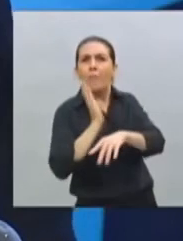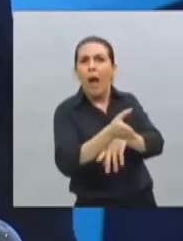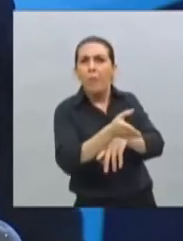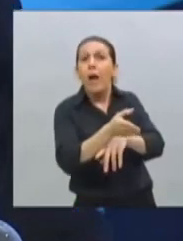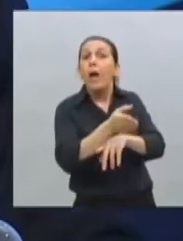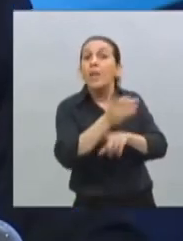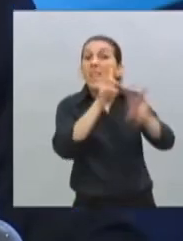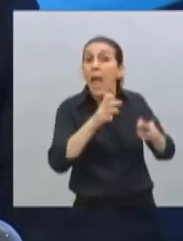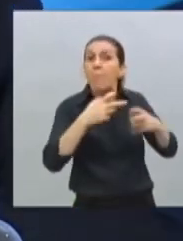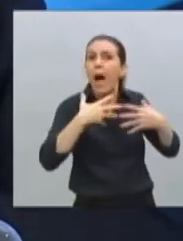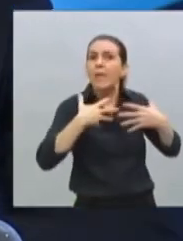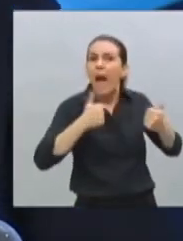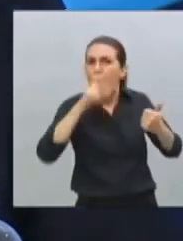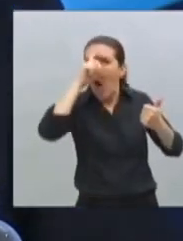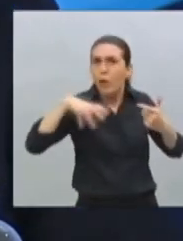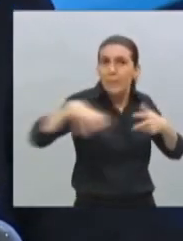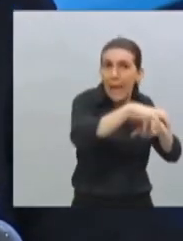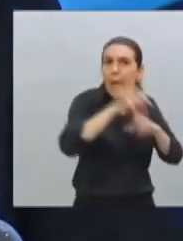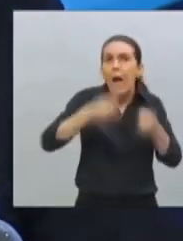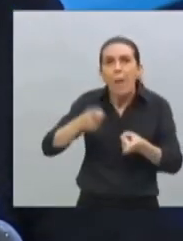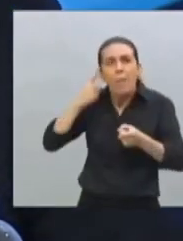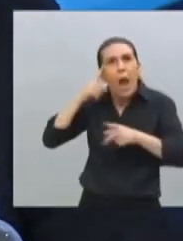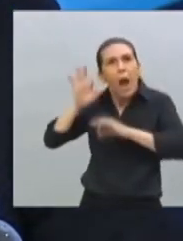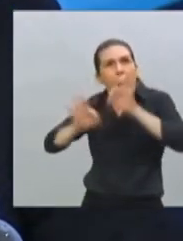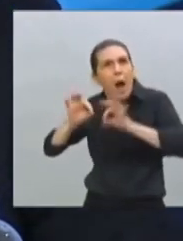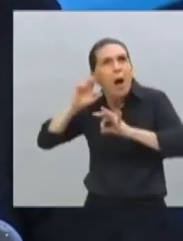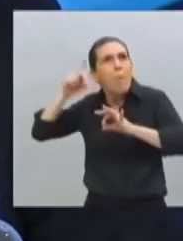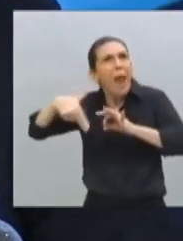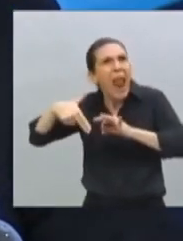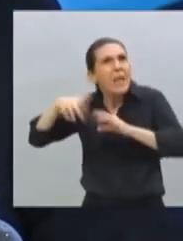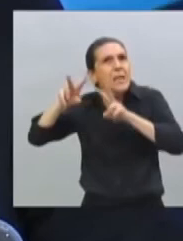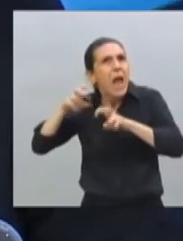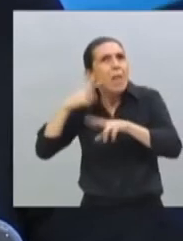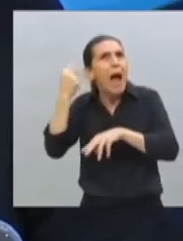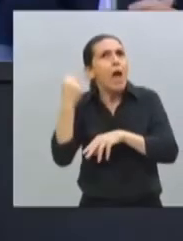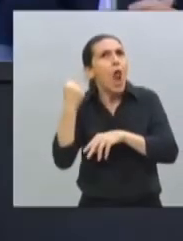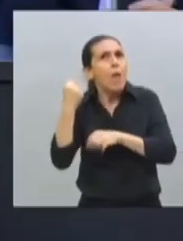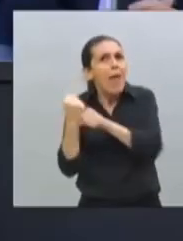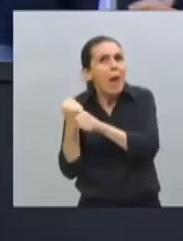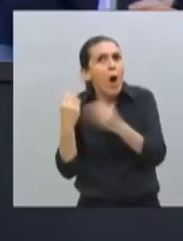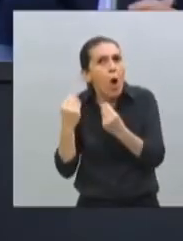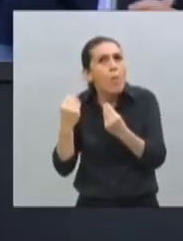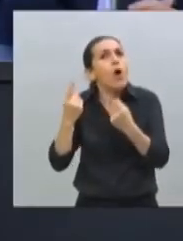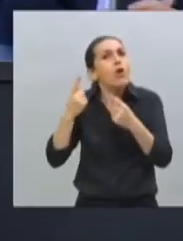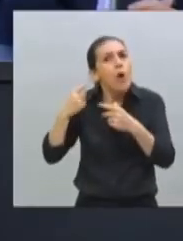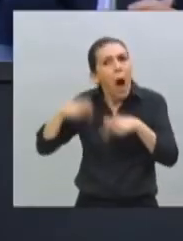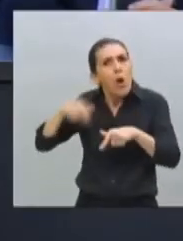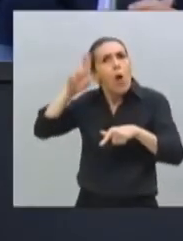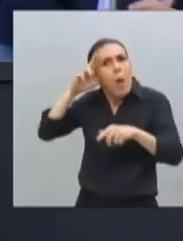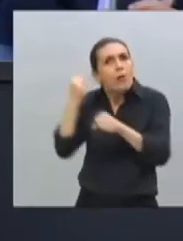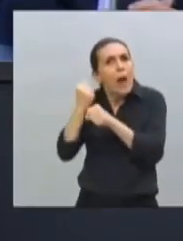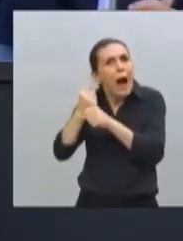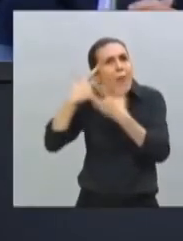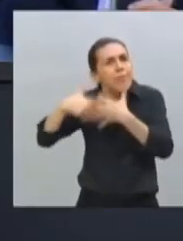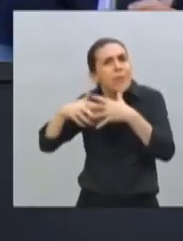Tuvimos el encuentro este de comunidad organizada e integración nacional. Uh-huh. El pasado domingo estuvimos con el ministro de